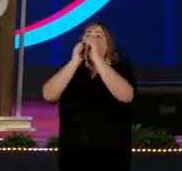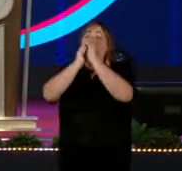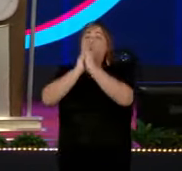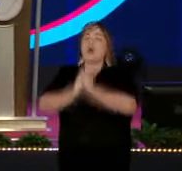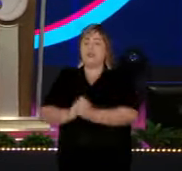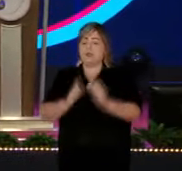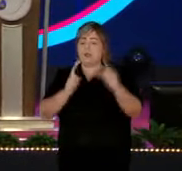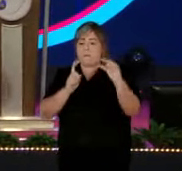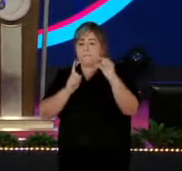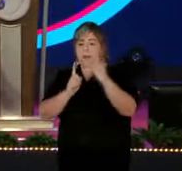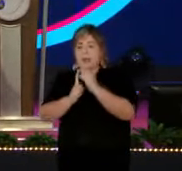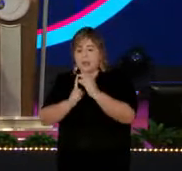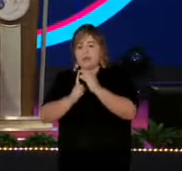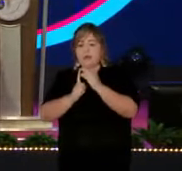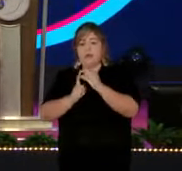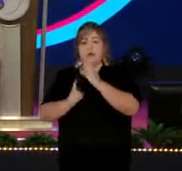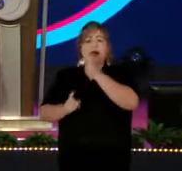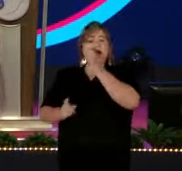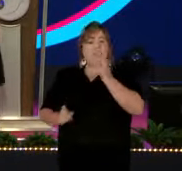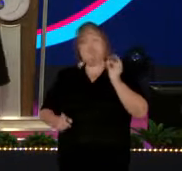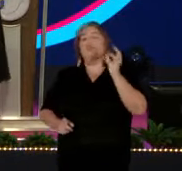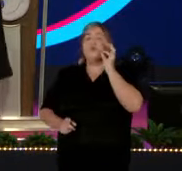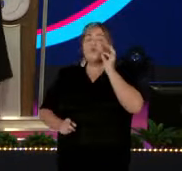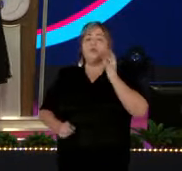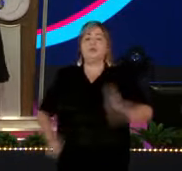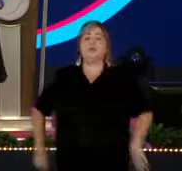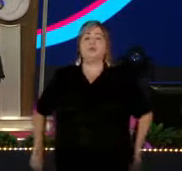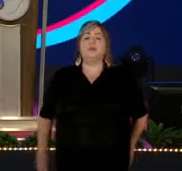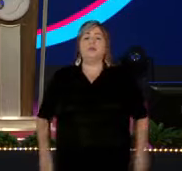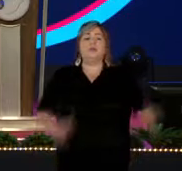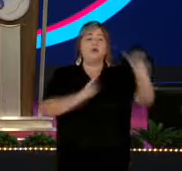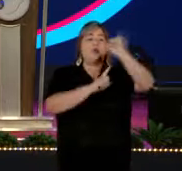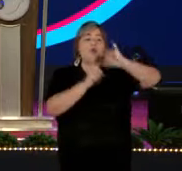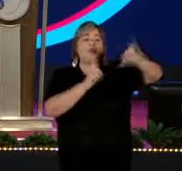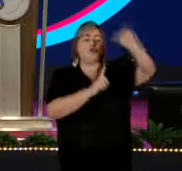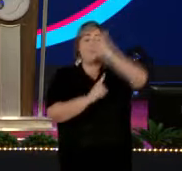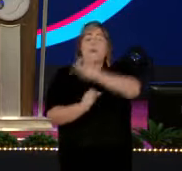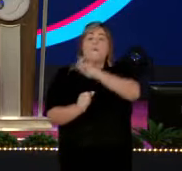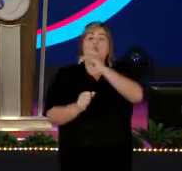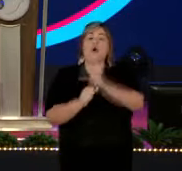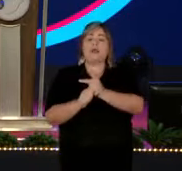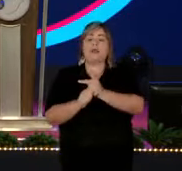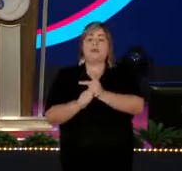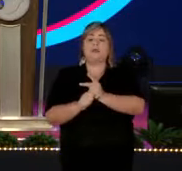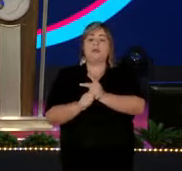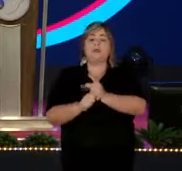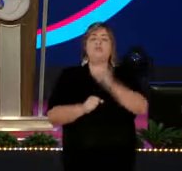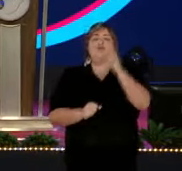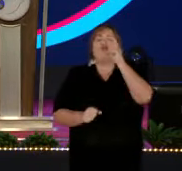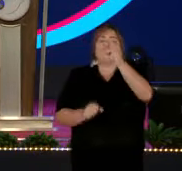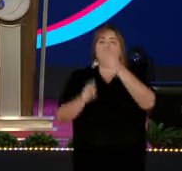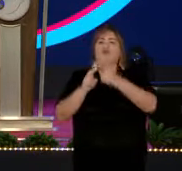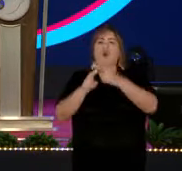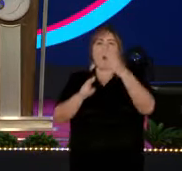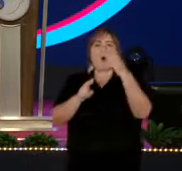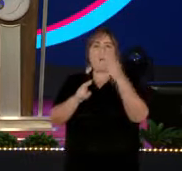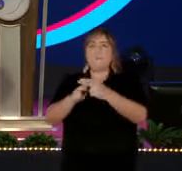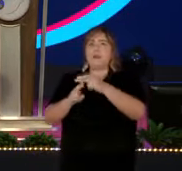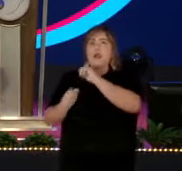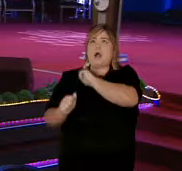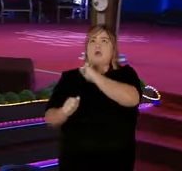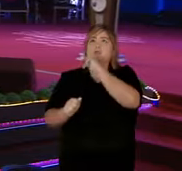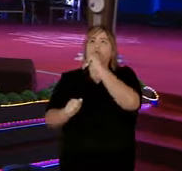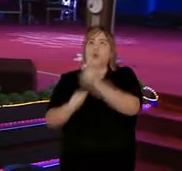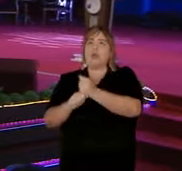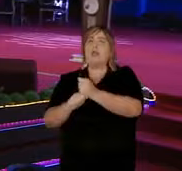Esto no es 2, 3, 4 fuera, no, esto es unción y poder, y que tu nombre y que la autoridad que Dios te delegó tú